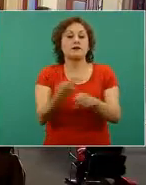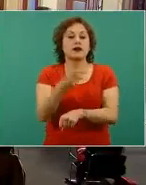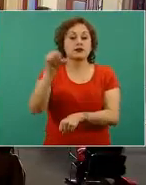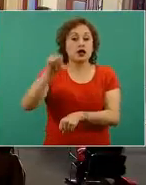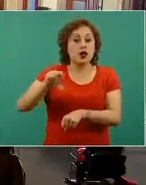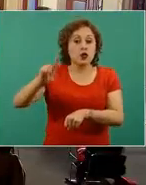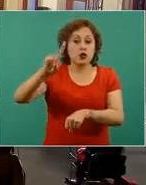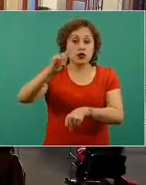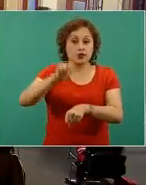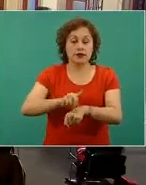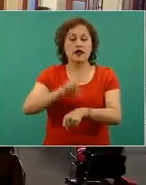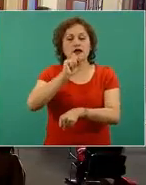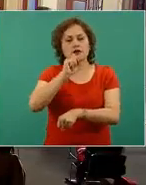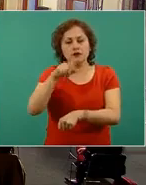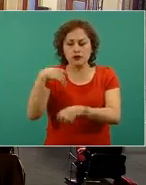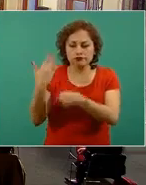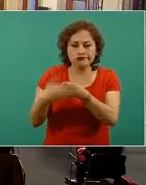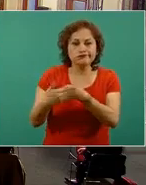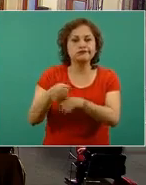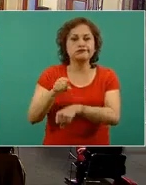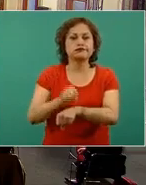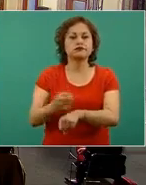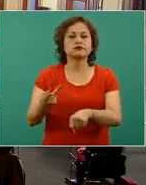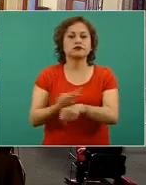para la próxima semana.